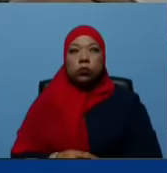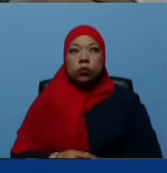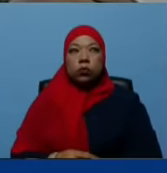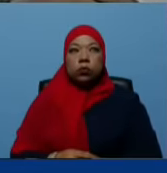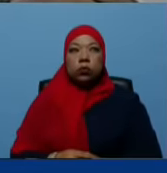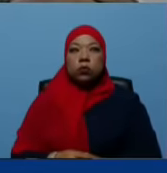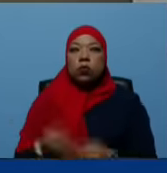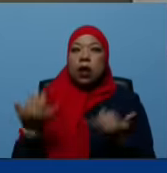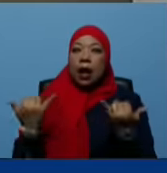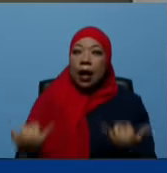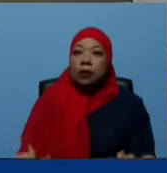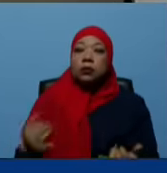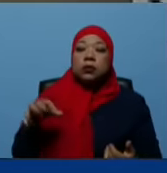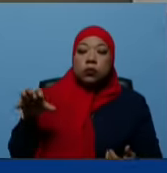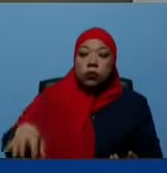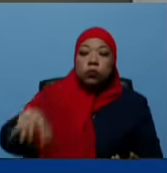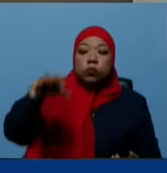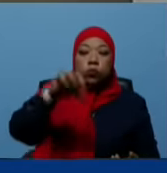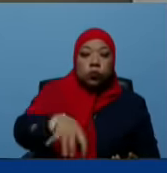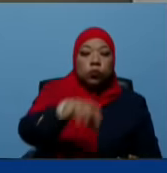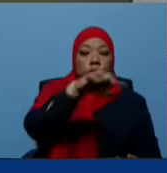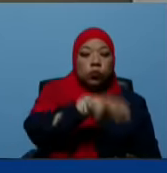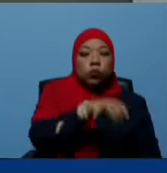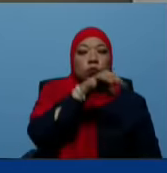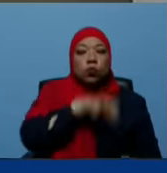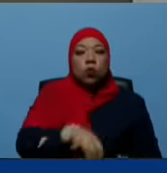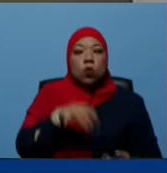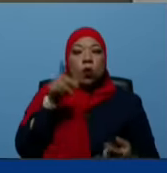A cada estado que yo iba, atacaban una torre,